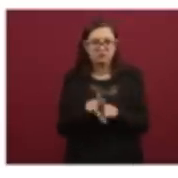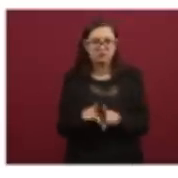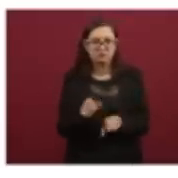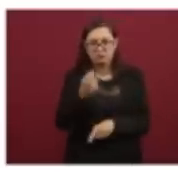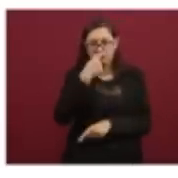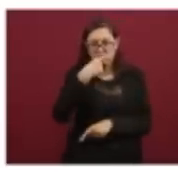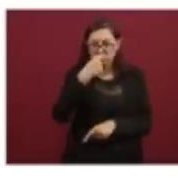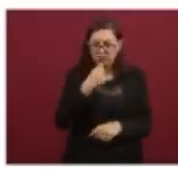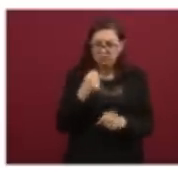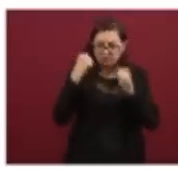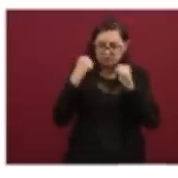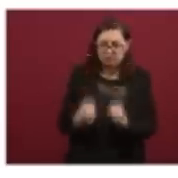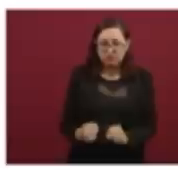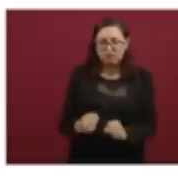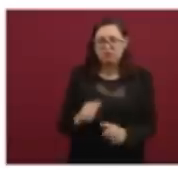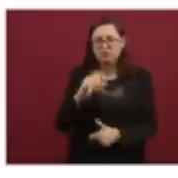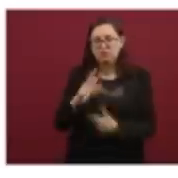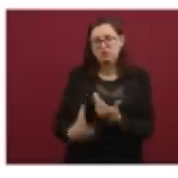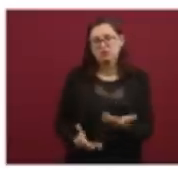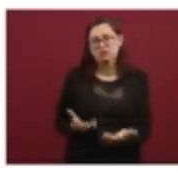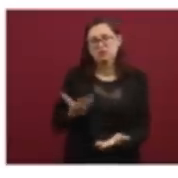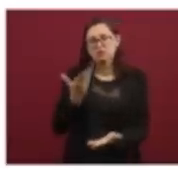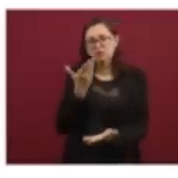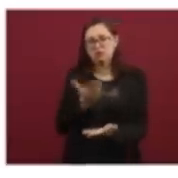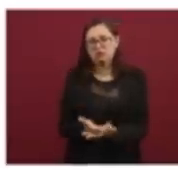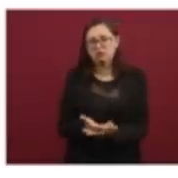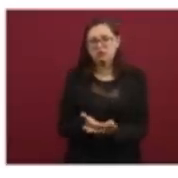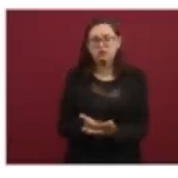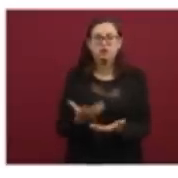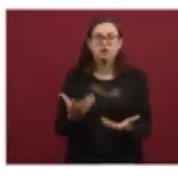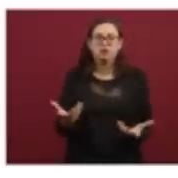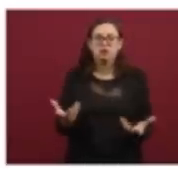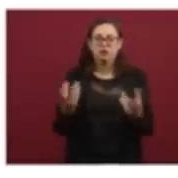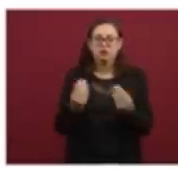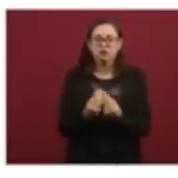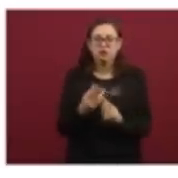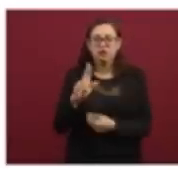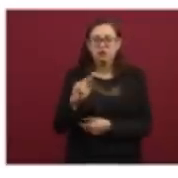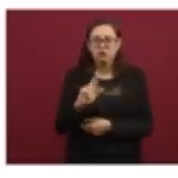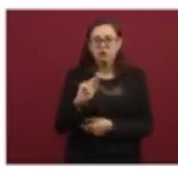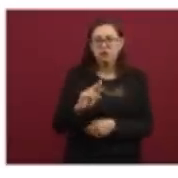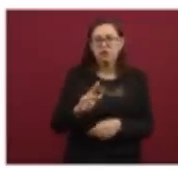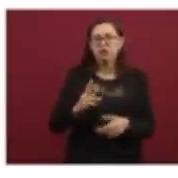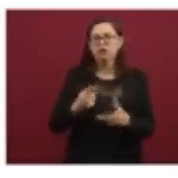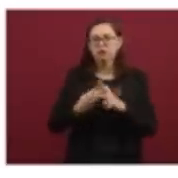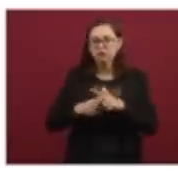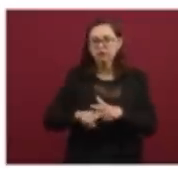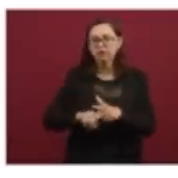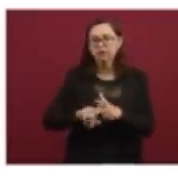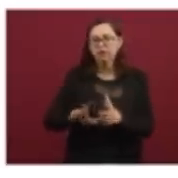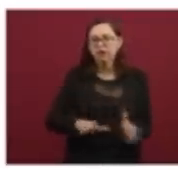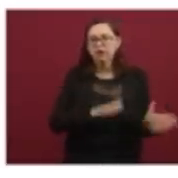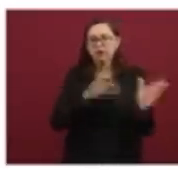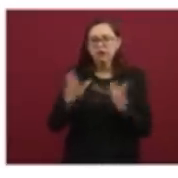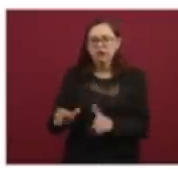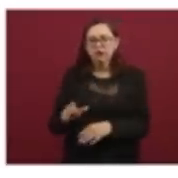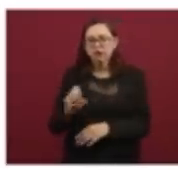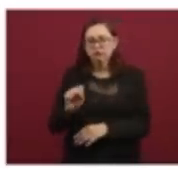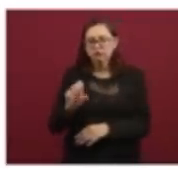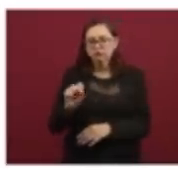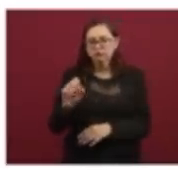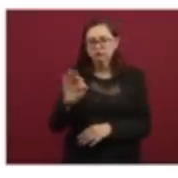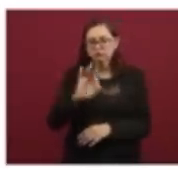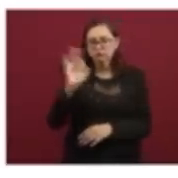su uso, con una propuesta preliminar de trabajar con 80 y una demanda que pasa al 60%, llega